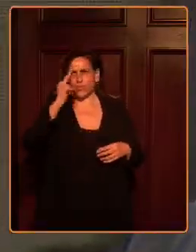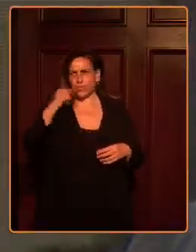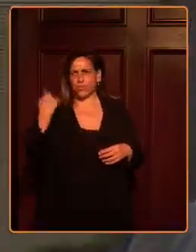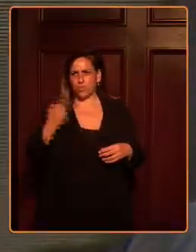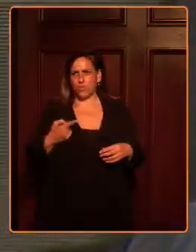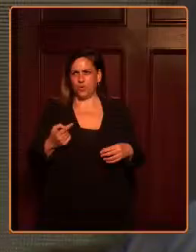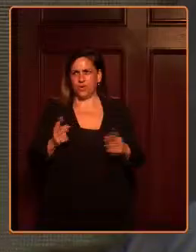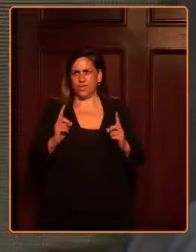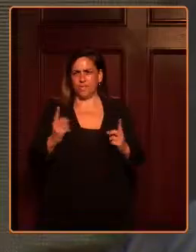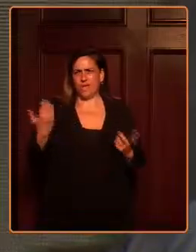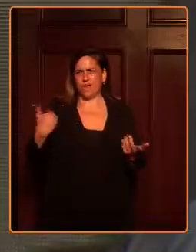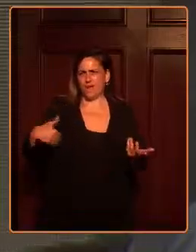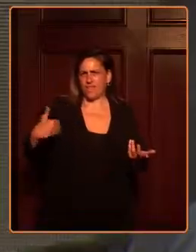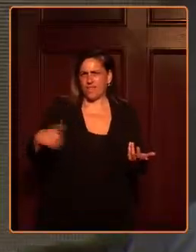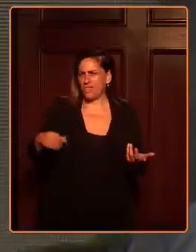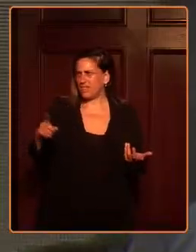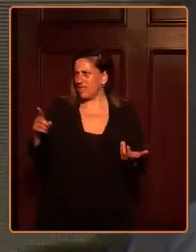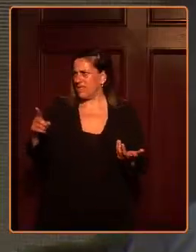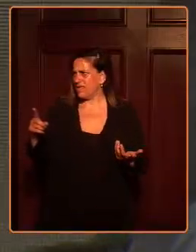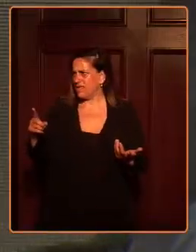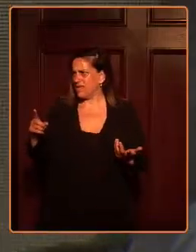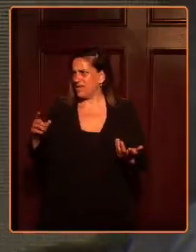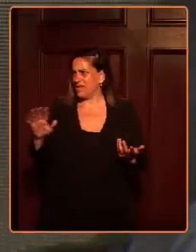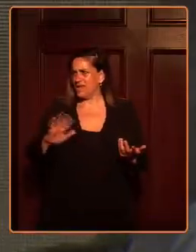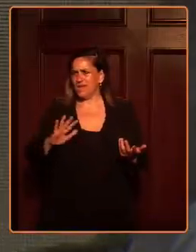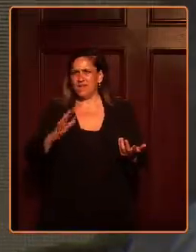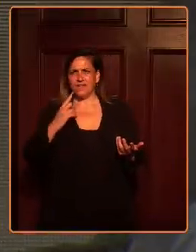también Argentina, Bolivia y Paraguay.